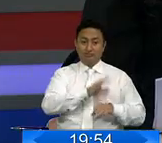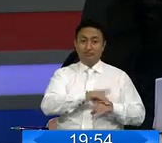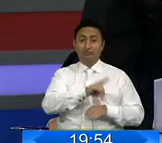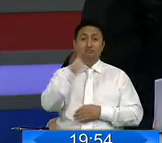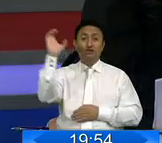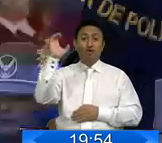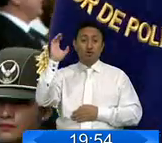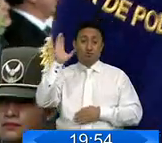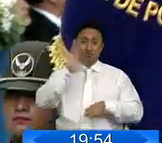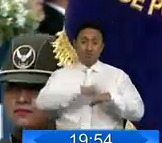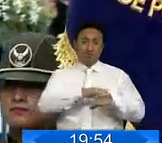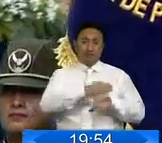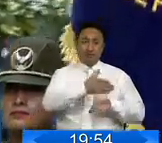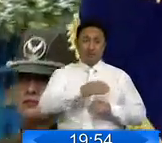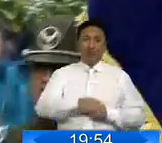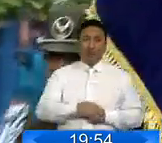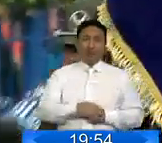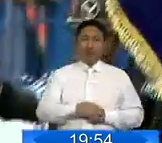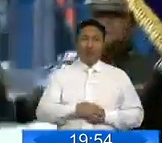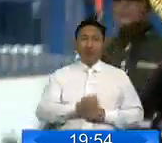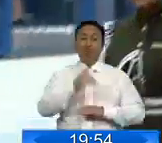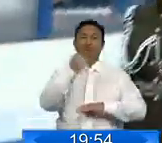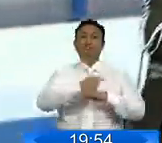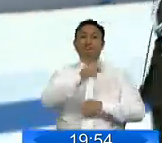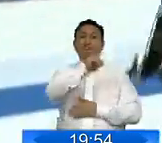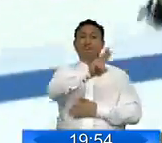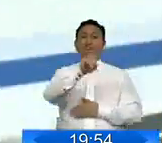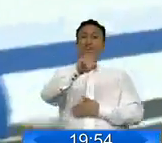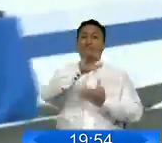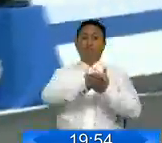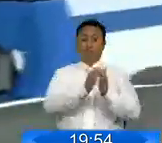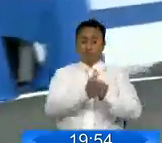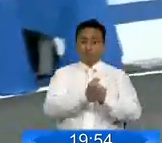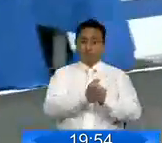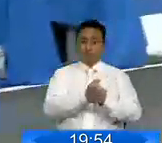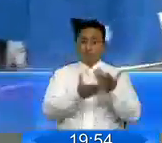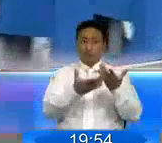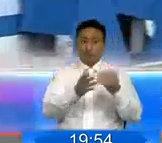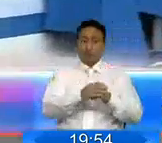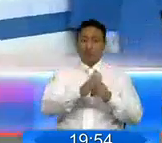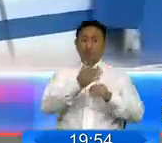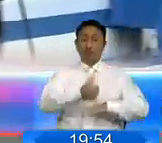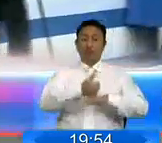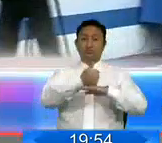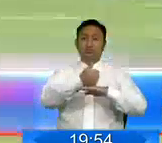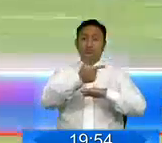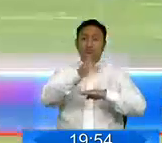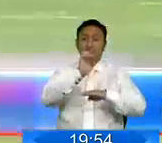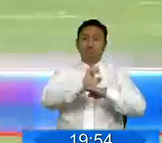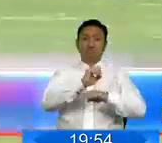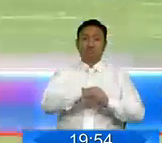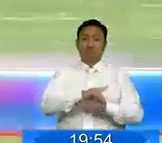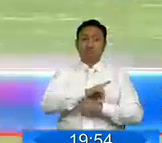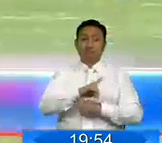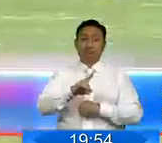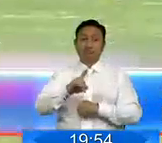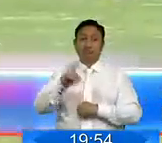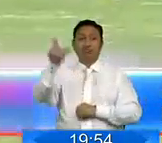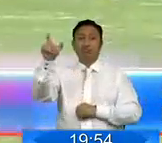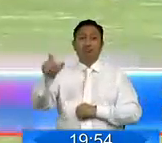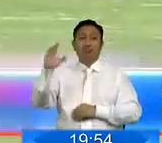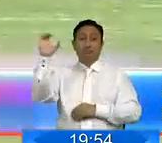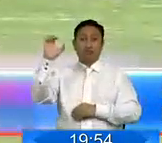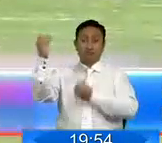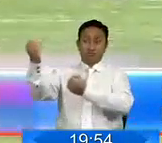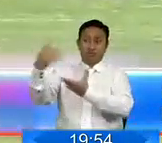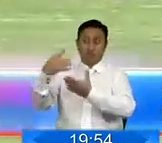Colombia. El día 22 de noviembre habría llegado a oídos de las autoridades ecuatorianas la información por parte de un sujeto